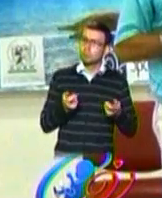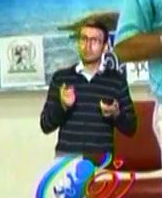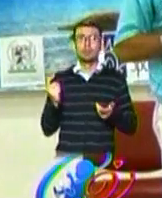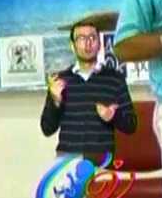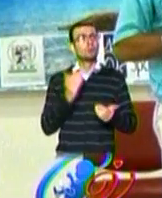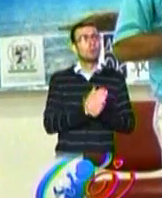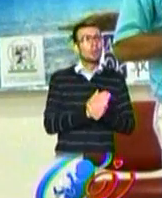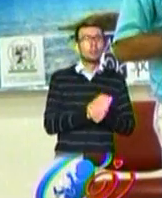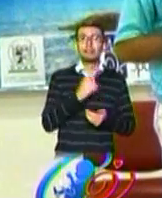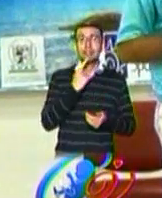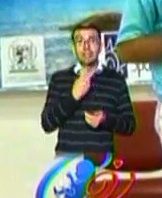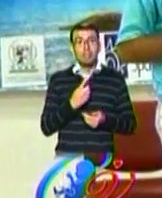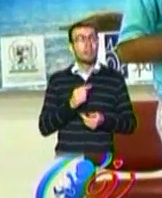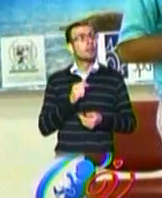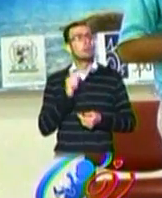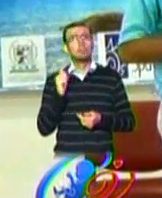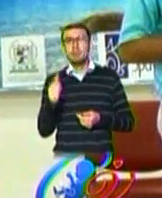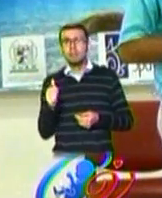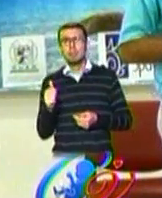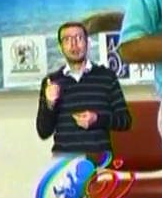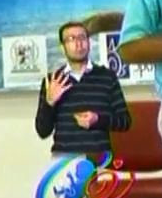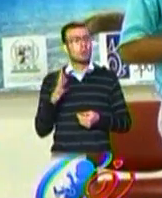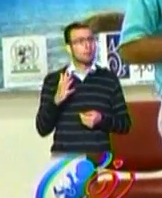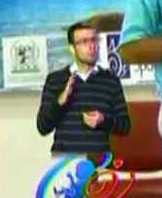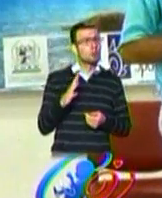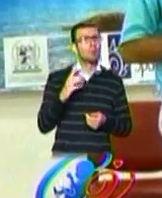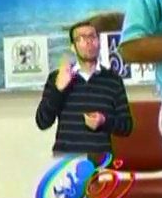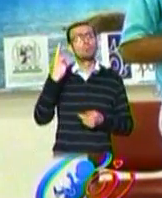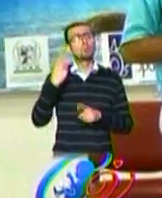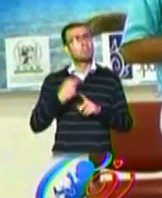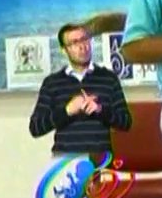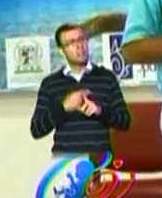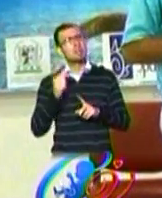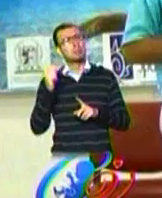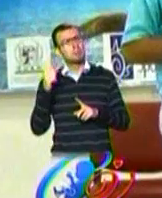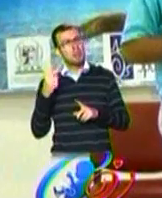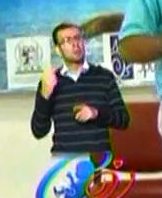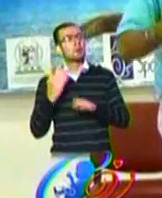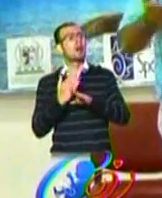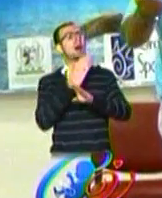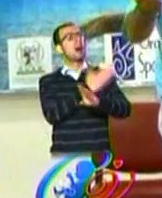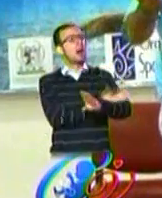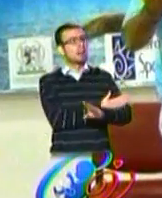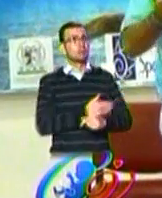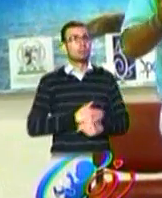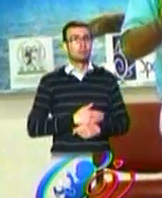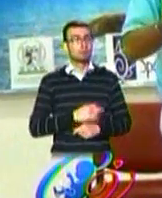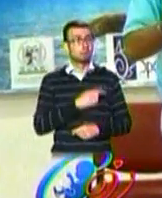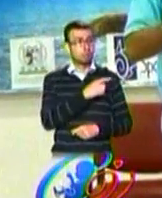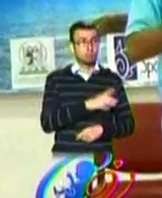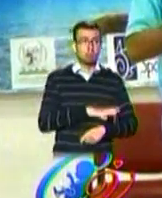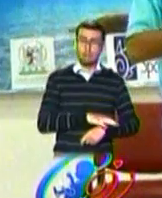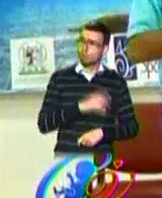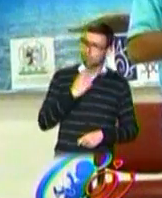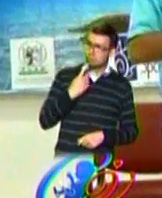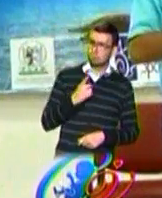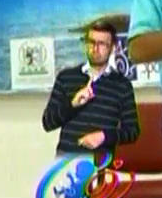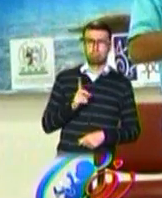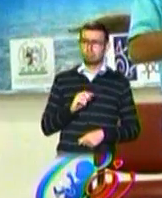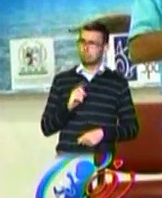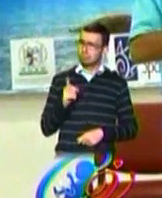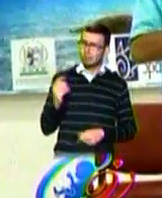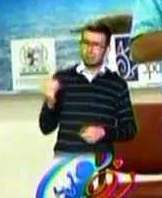les dijo que ella había ido hacía aproximadamente mes y medio. Buscaron la historia, el médico le dijo: señora, no, esta no es